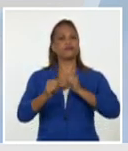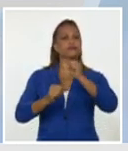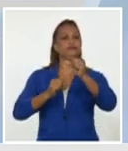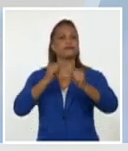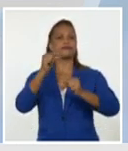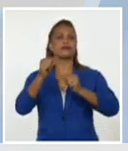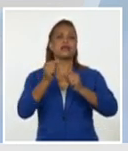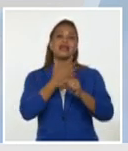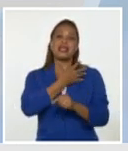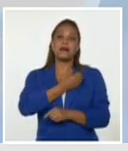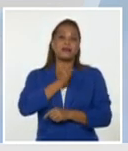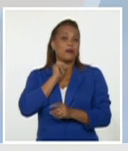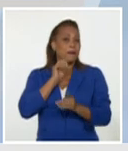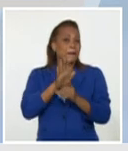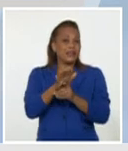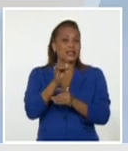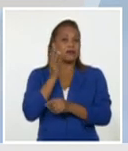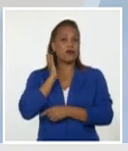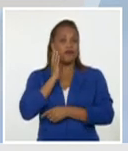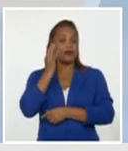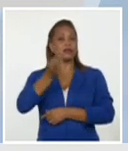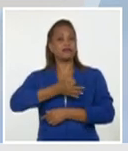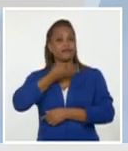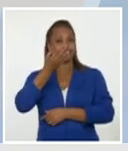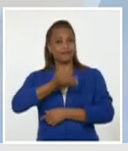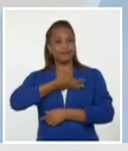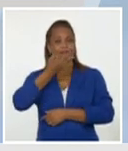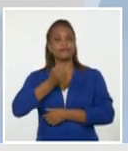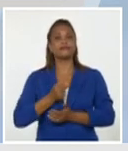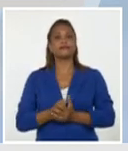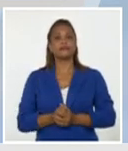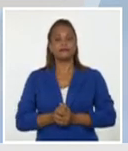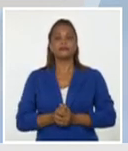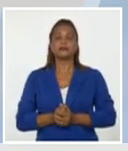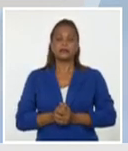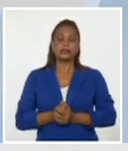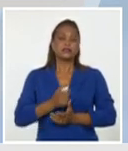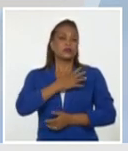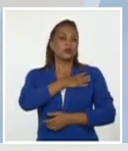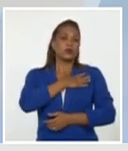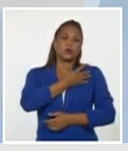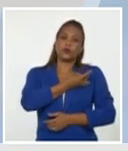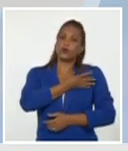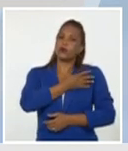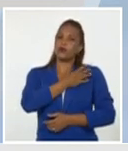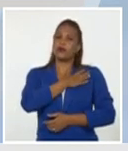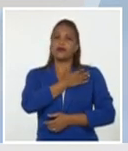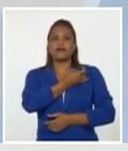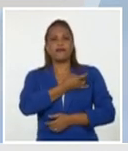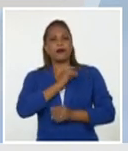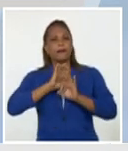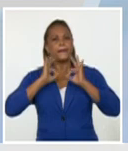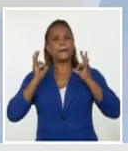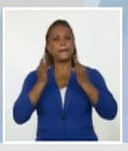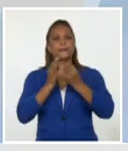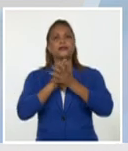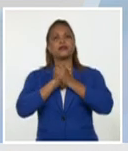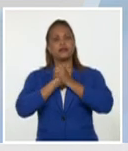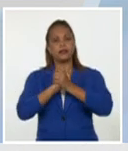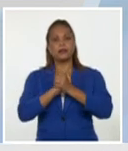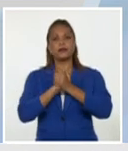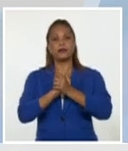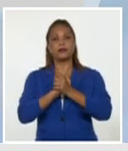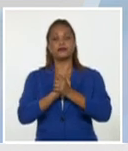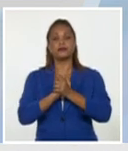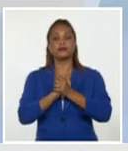Lamentamos al inicio de la conferencia, dimos las condolencias y las reiteramos a sus familiares y amistades por